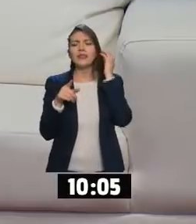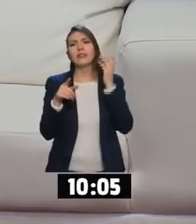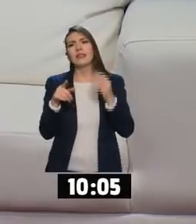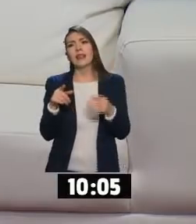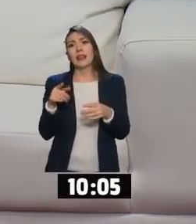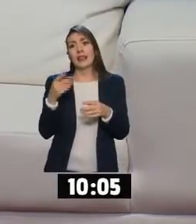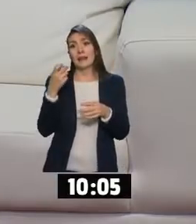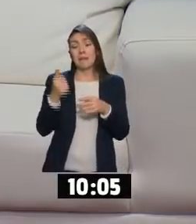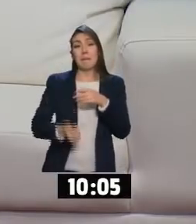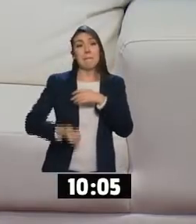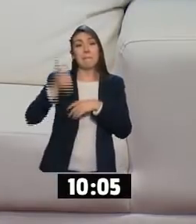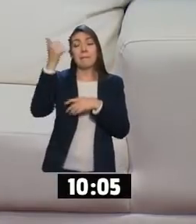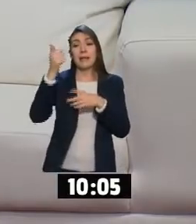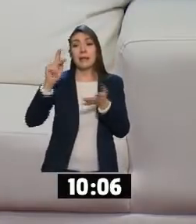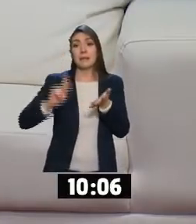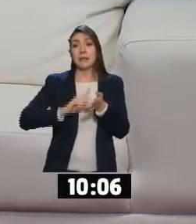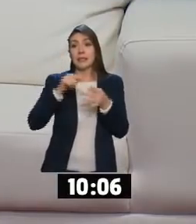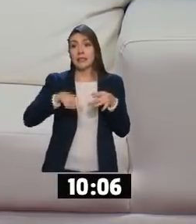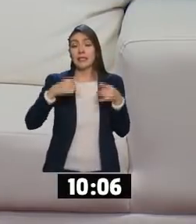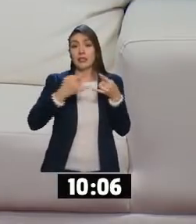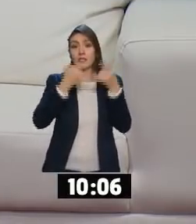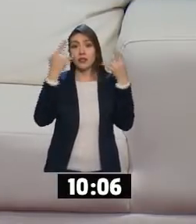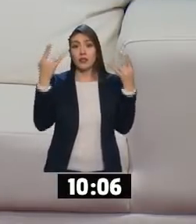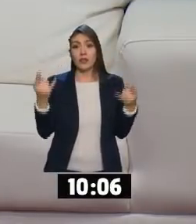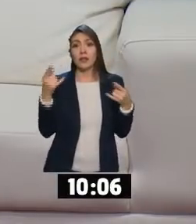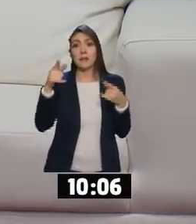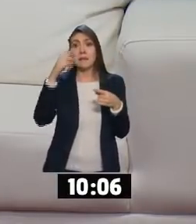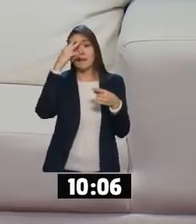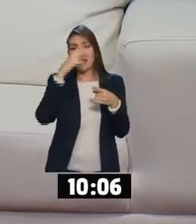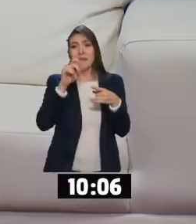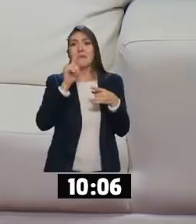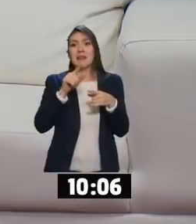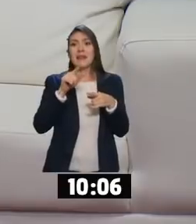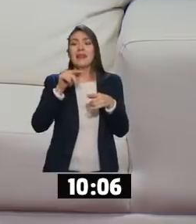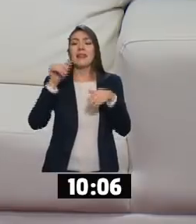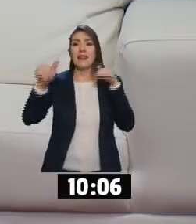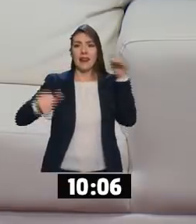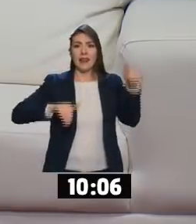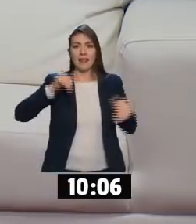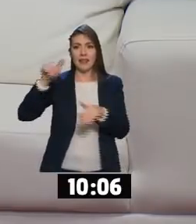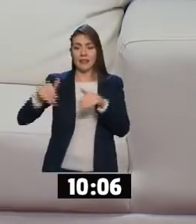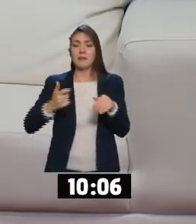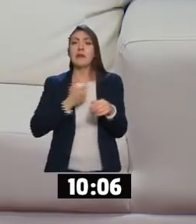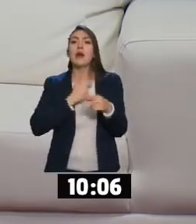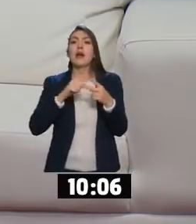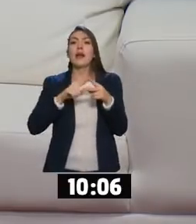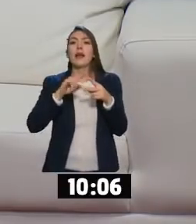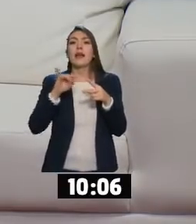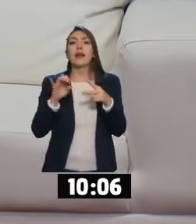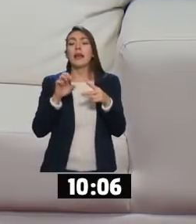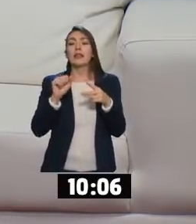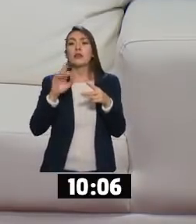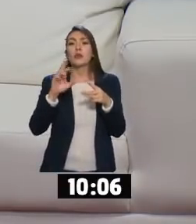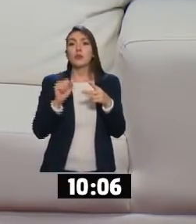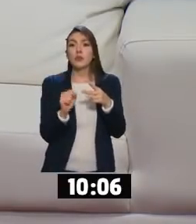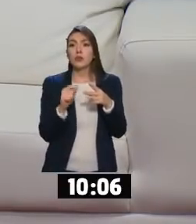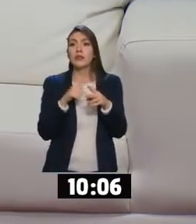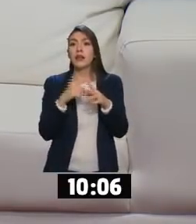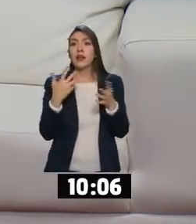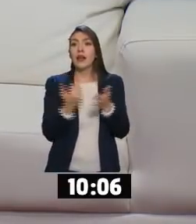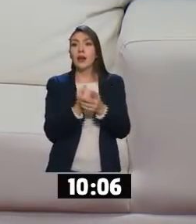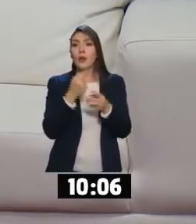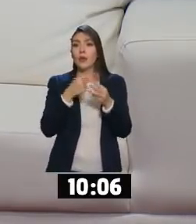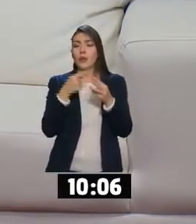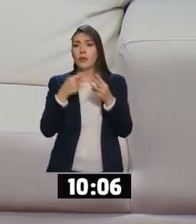primera vez en la historia, México en esa semifinal de natación donde se obtuvo la medalla de oro con Jesús, hizo el 1, 2, 3. Ahí está.